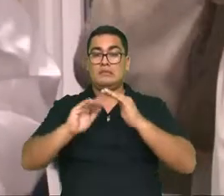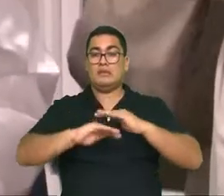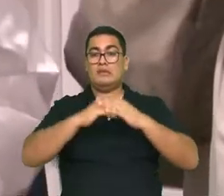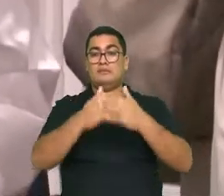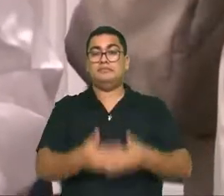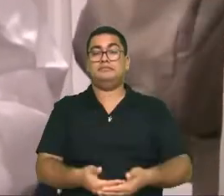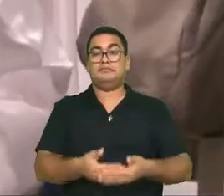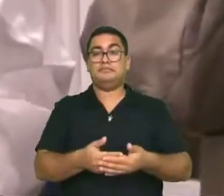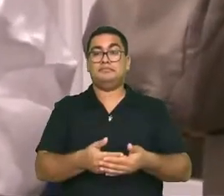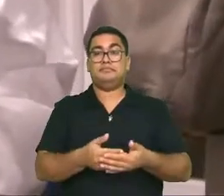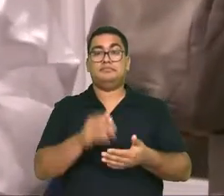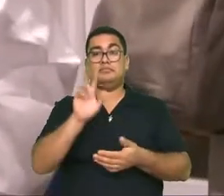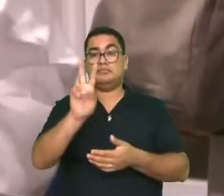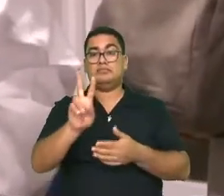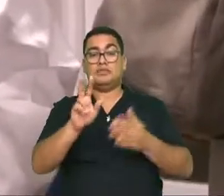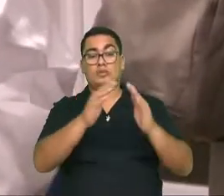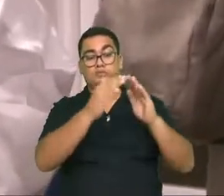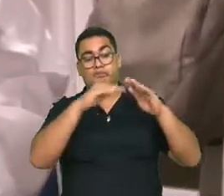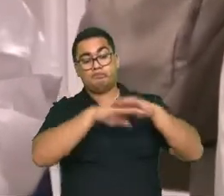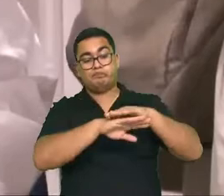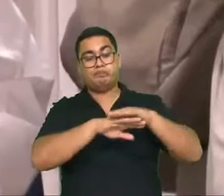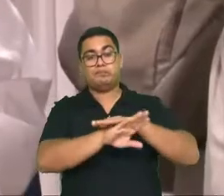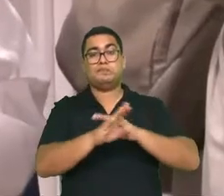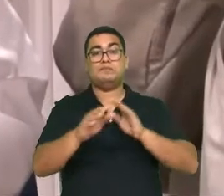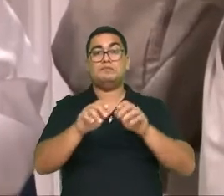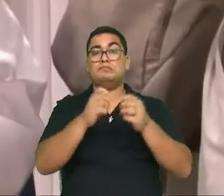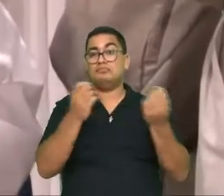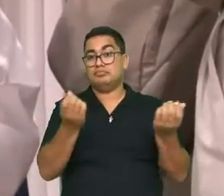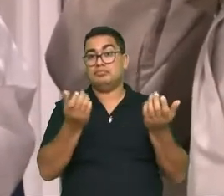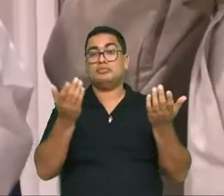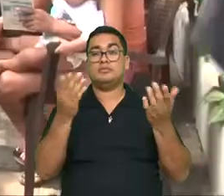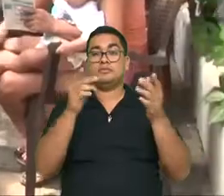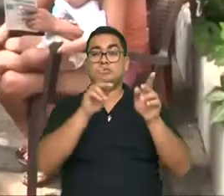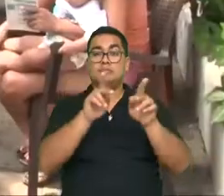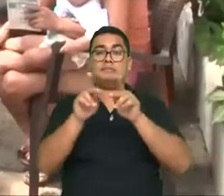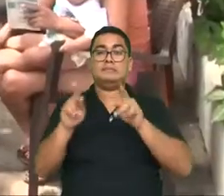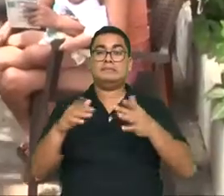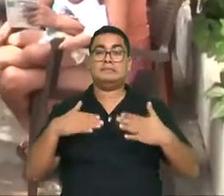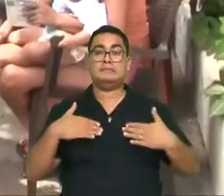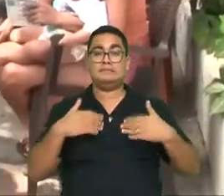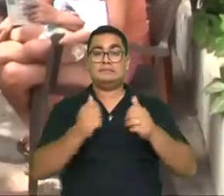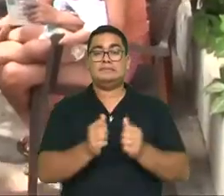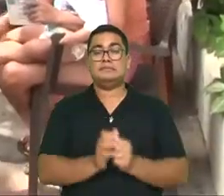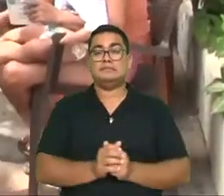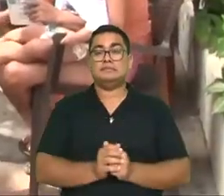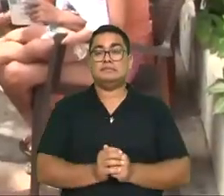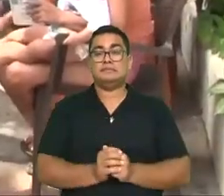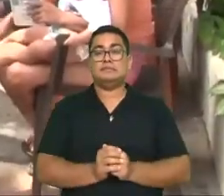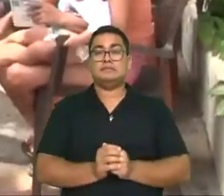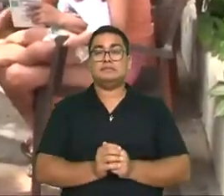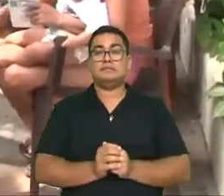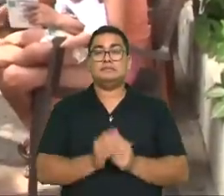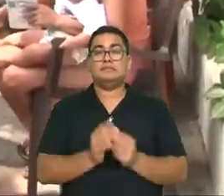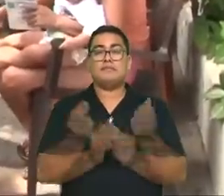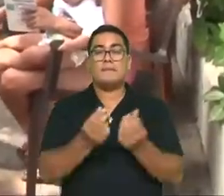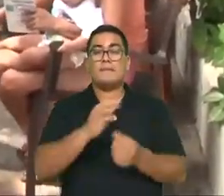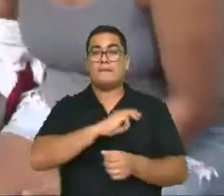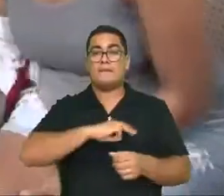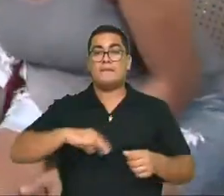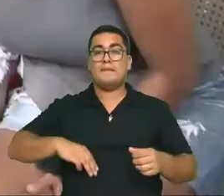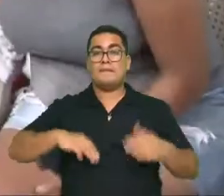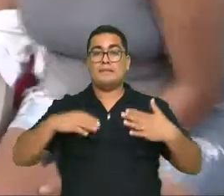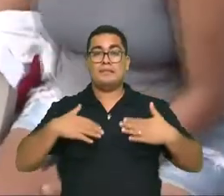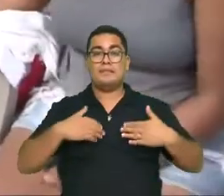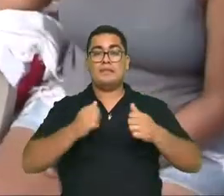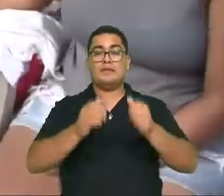SILAIS, 2 bodegas de insumos y 2 casas de personal de salud. A pesar de esta emergencia, el MINSA mantiene la atención